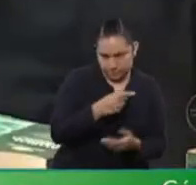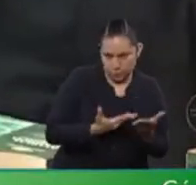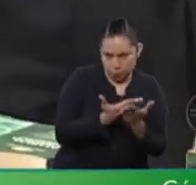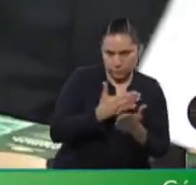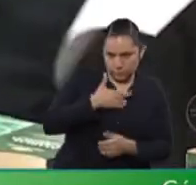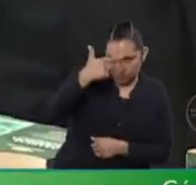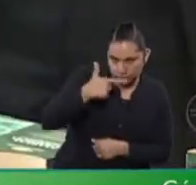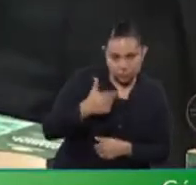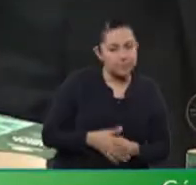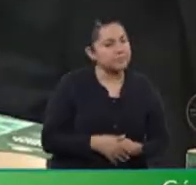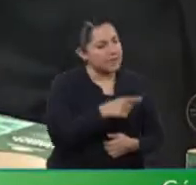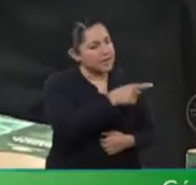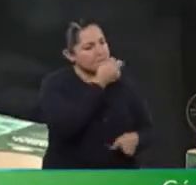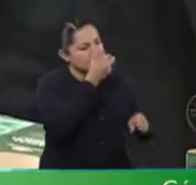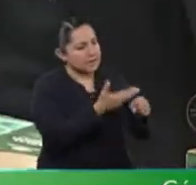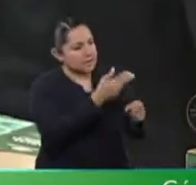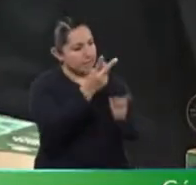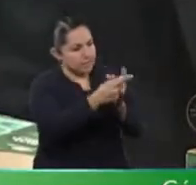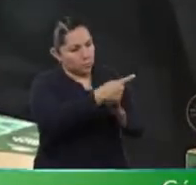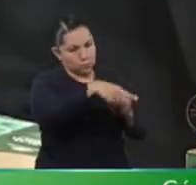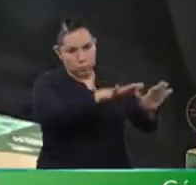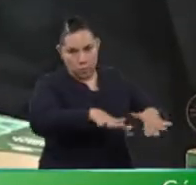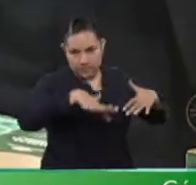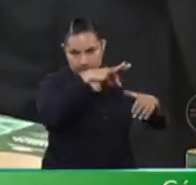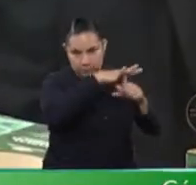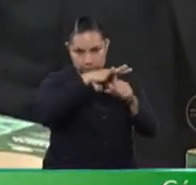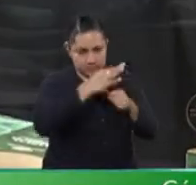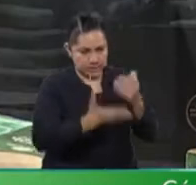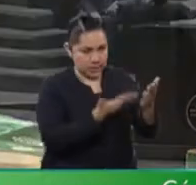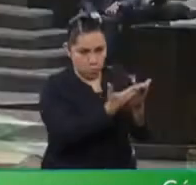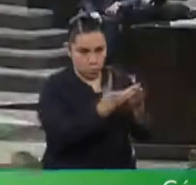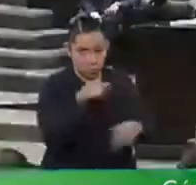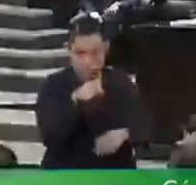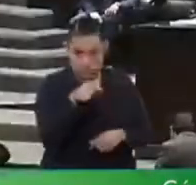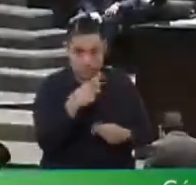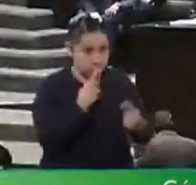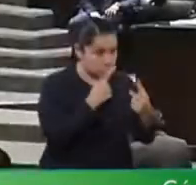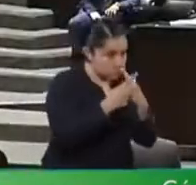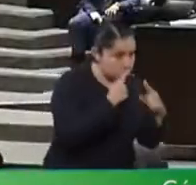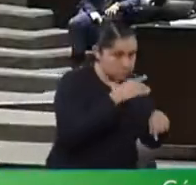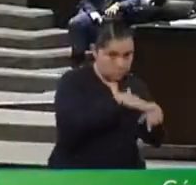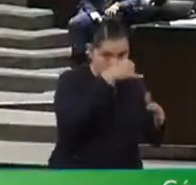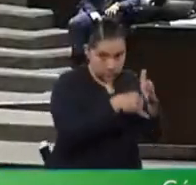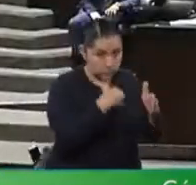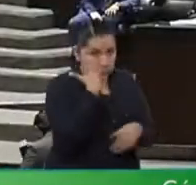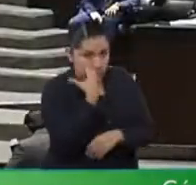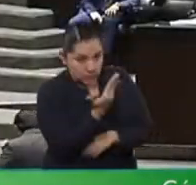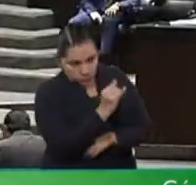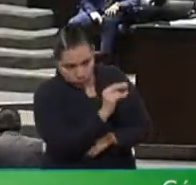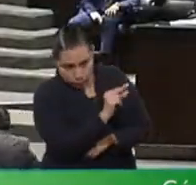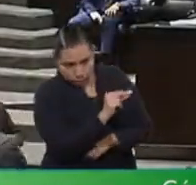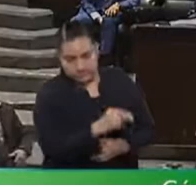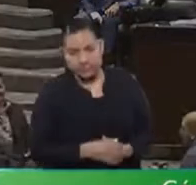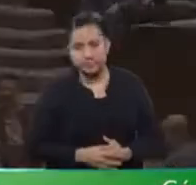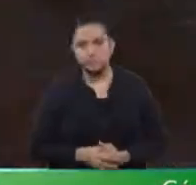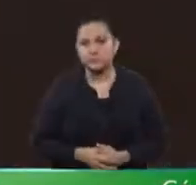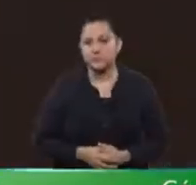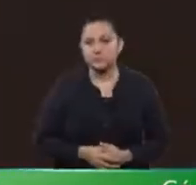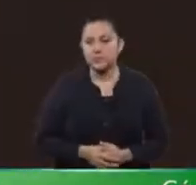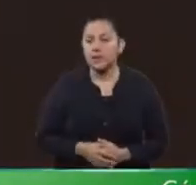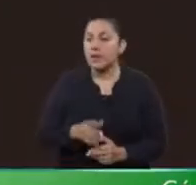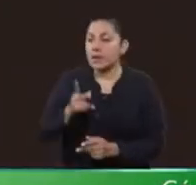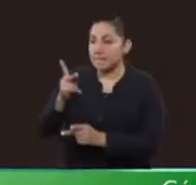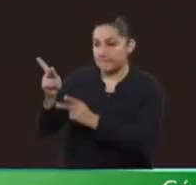votación económica si se admite a discusión la propuesta en votación